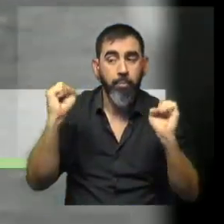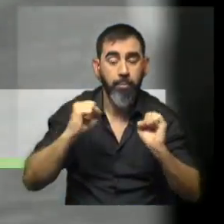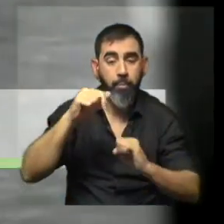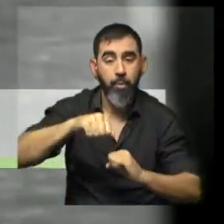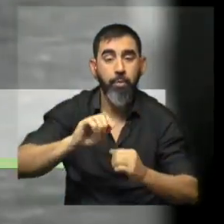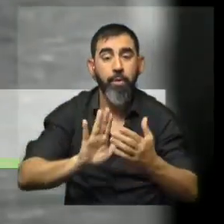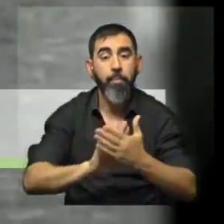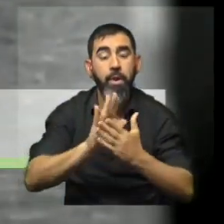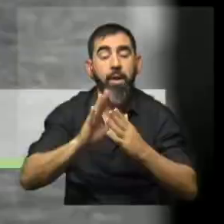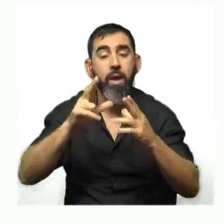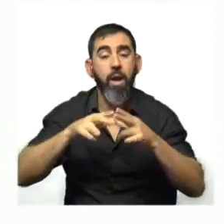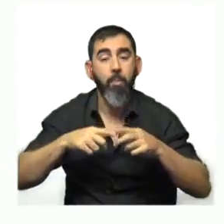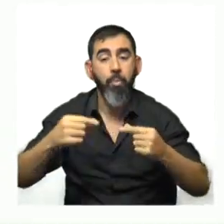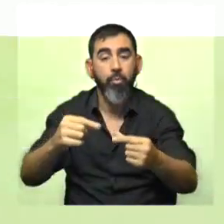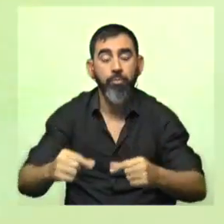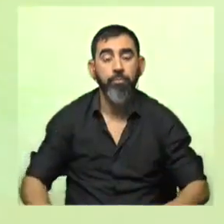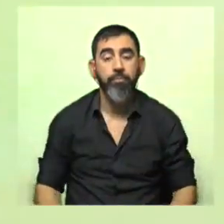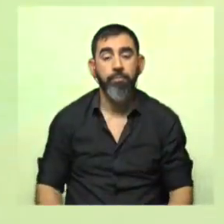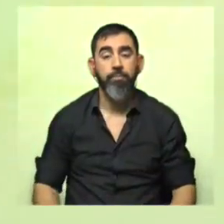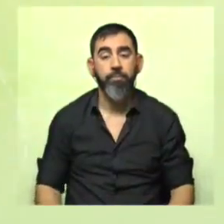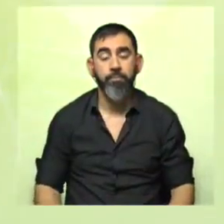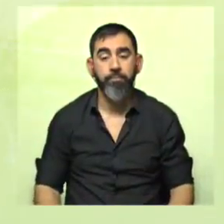mañana en Japón.